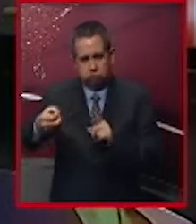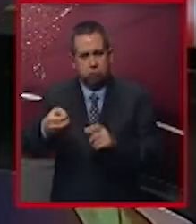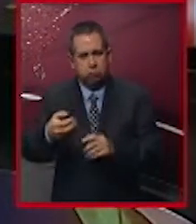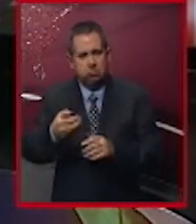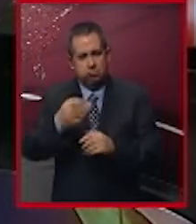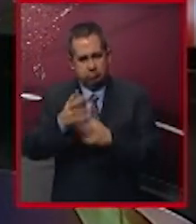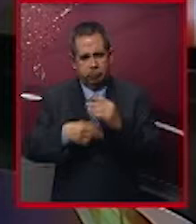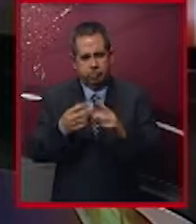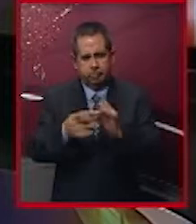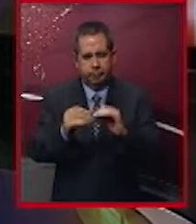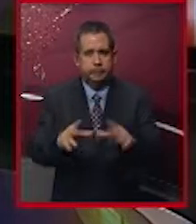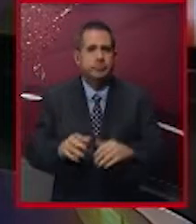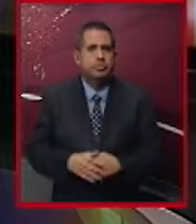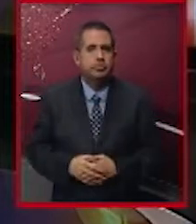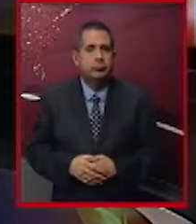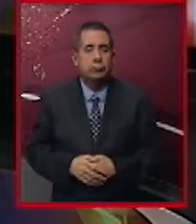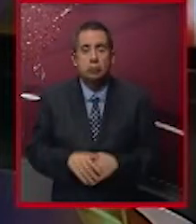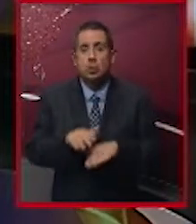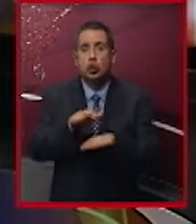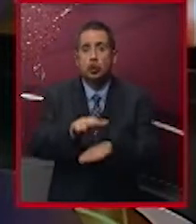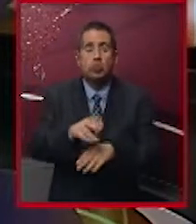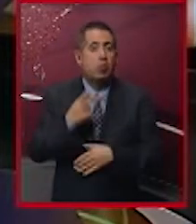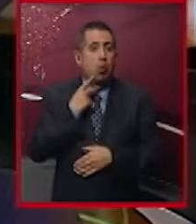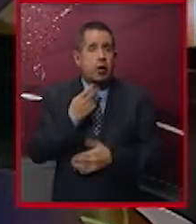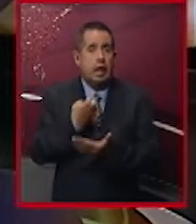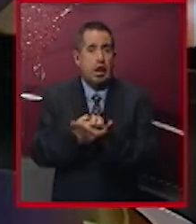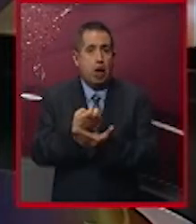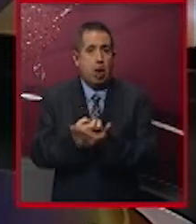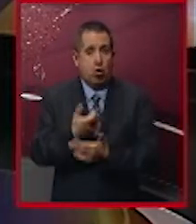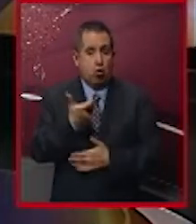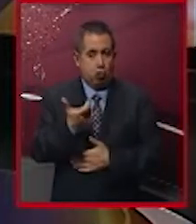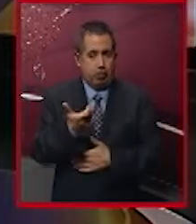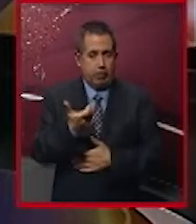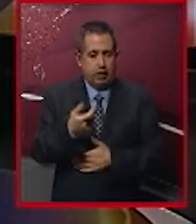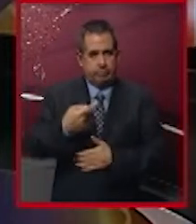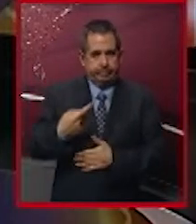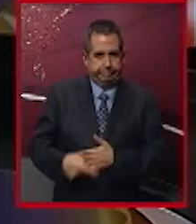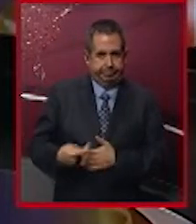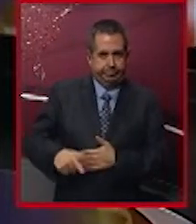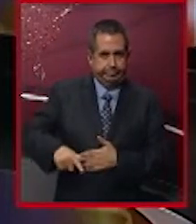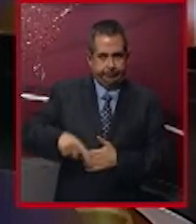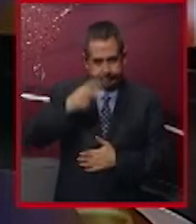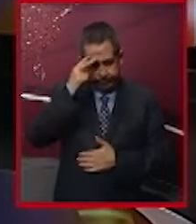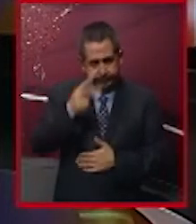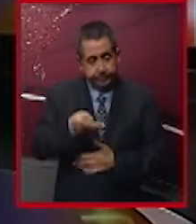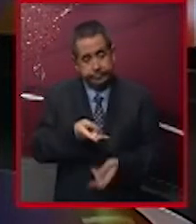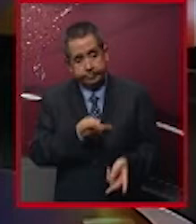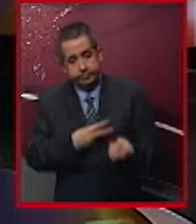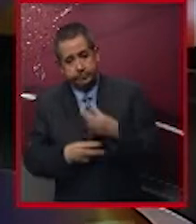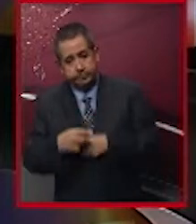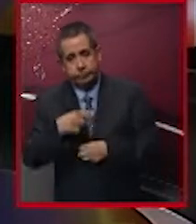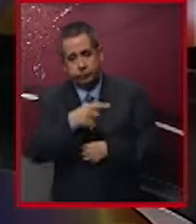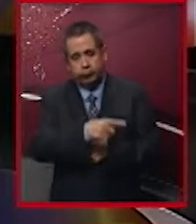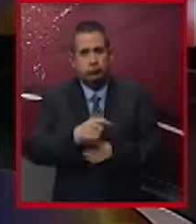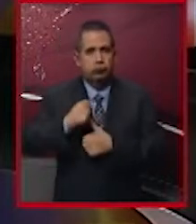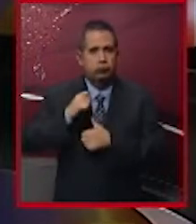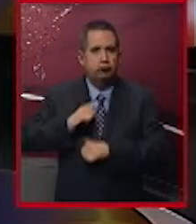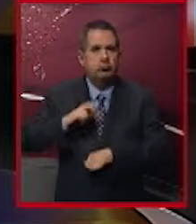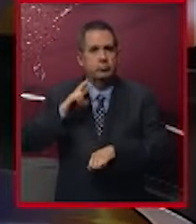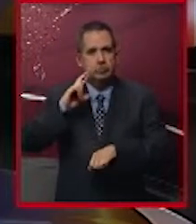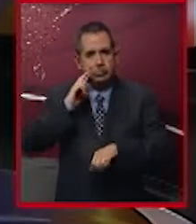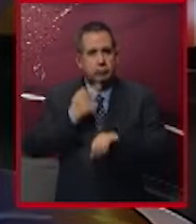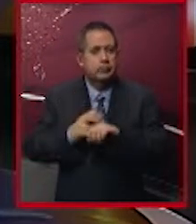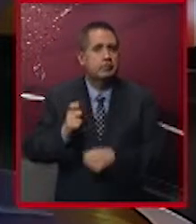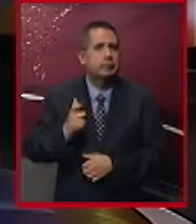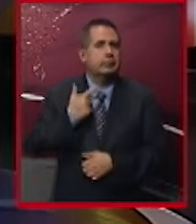con la información. Para hablar del estado que guarda la política económica del Estado mexicano, acudió a la Cámara de Diputados el entonces titular de la